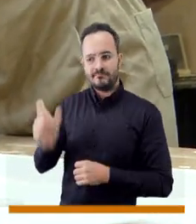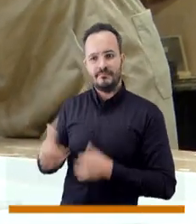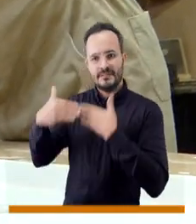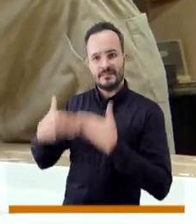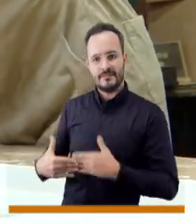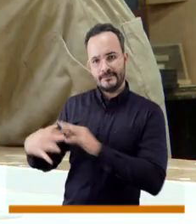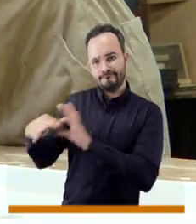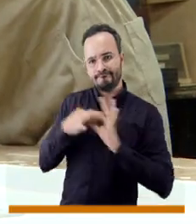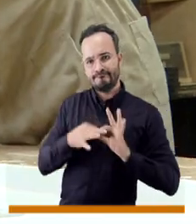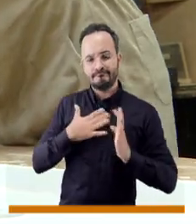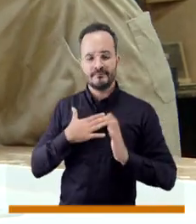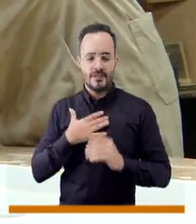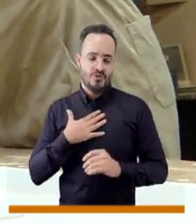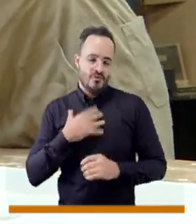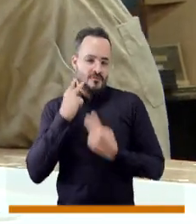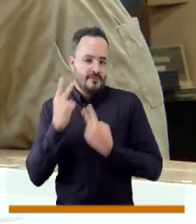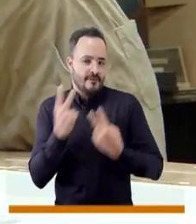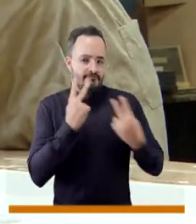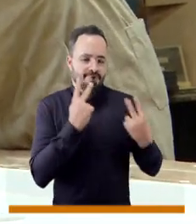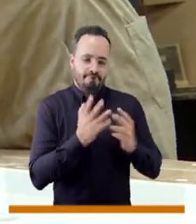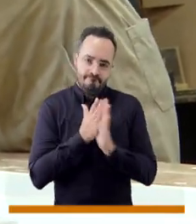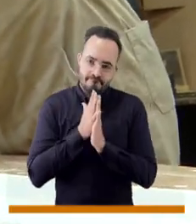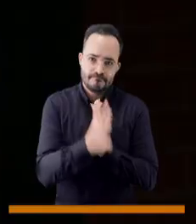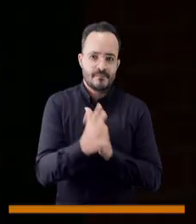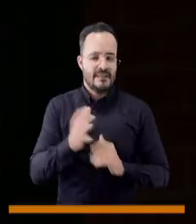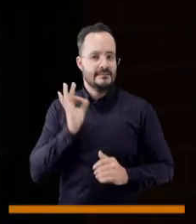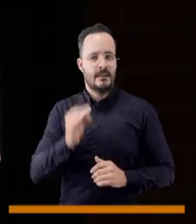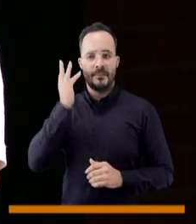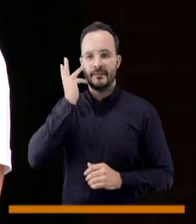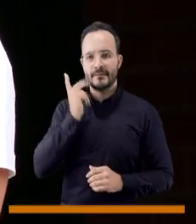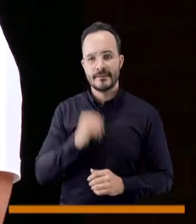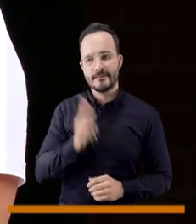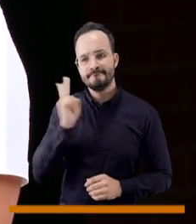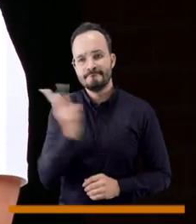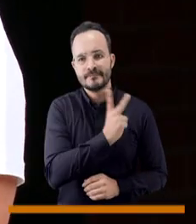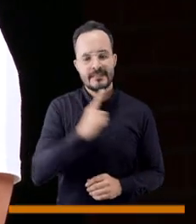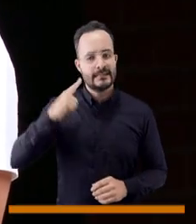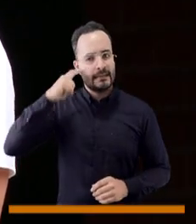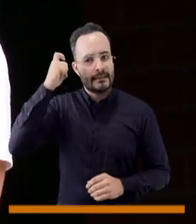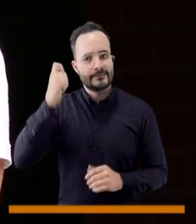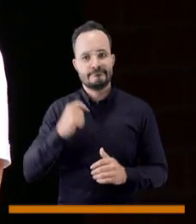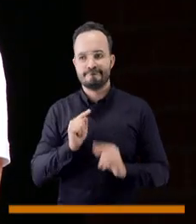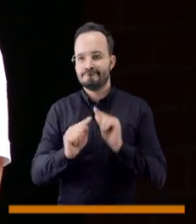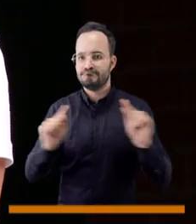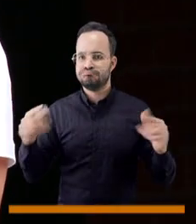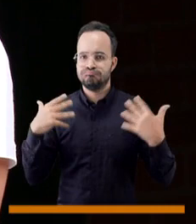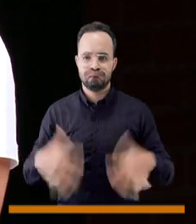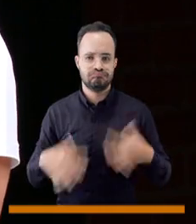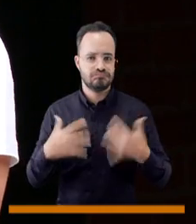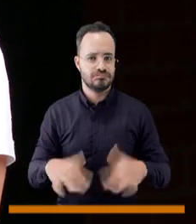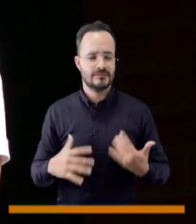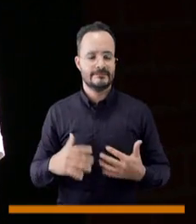vivimos unos retos a los que nos invita a formarnos, a estar cada vez más